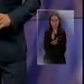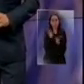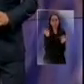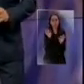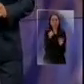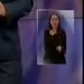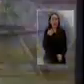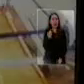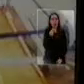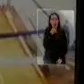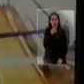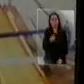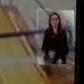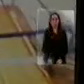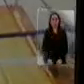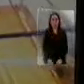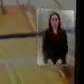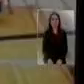comes?